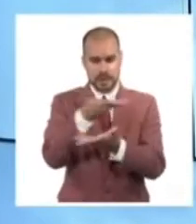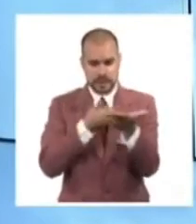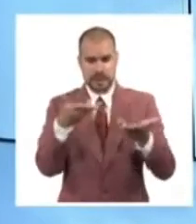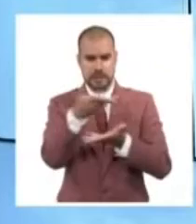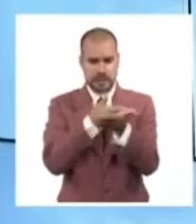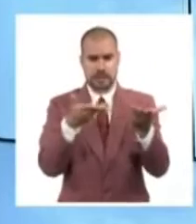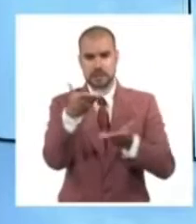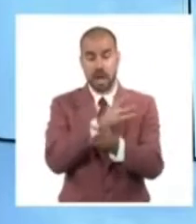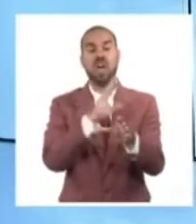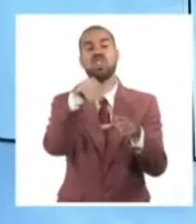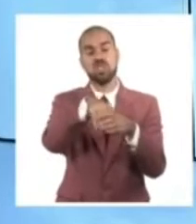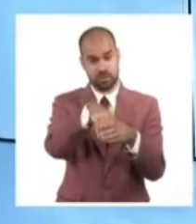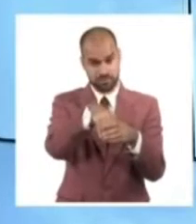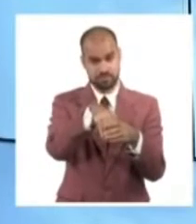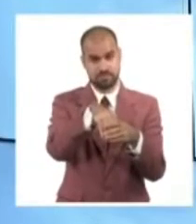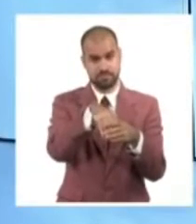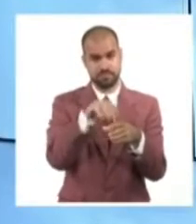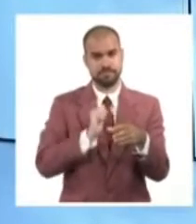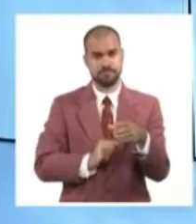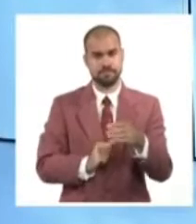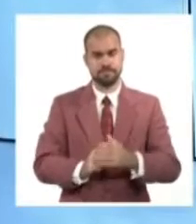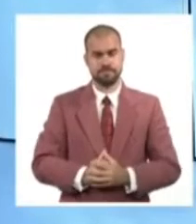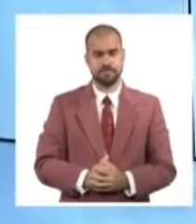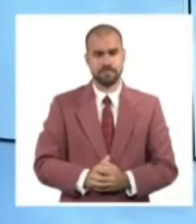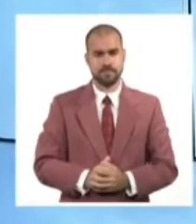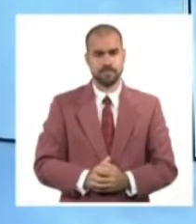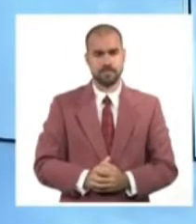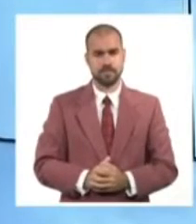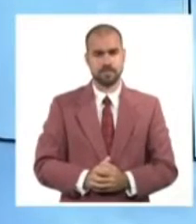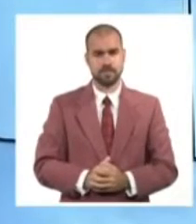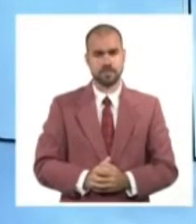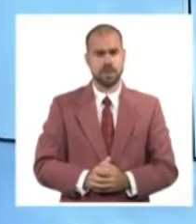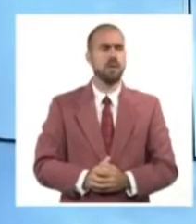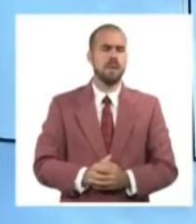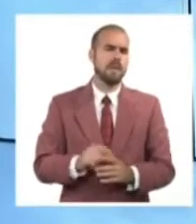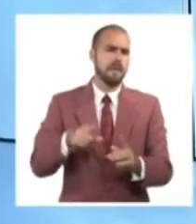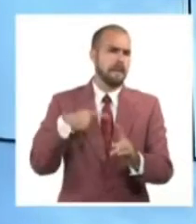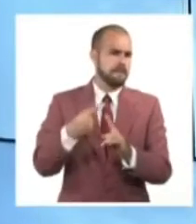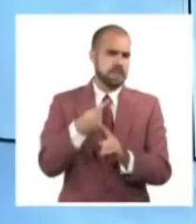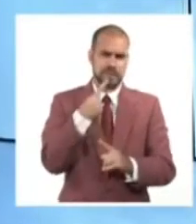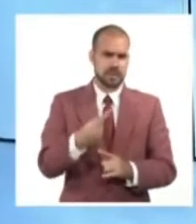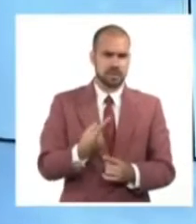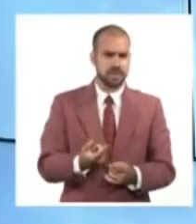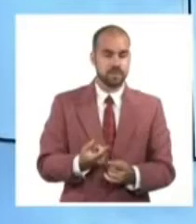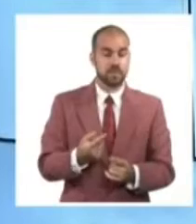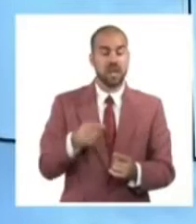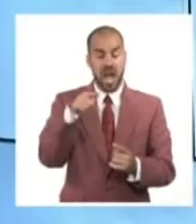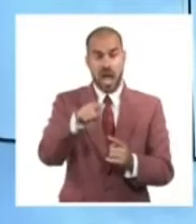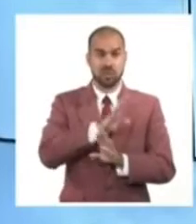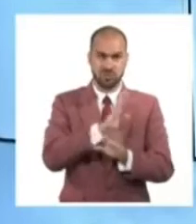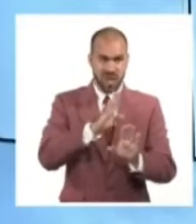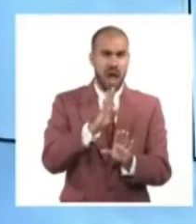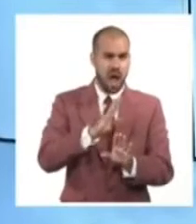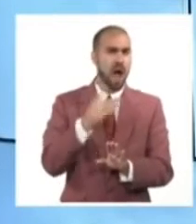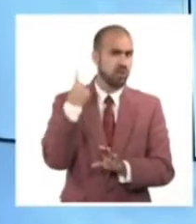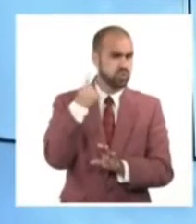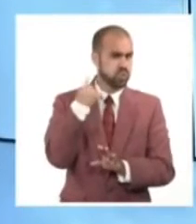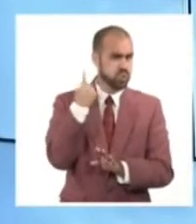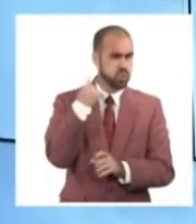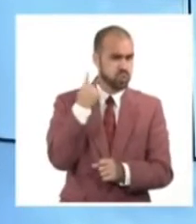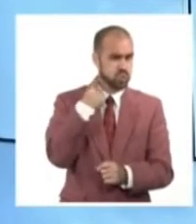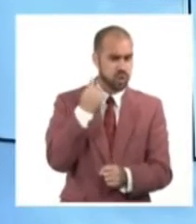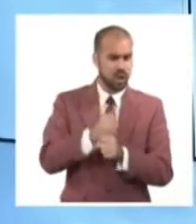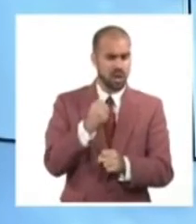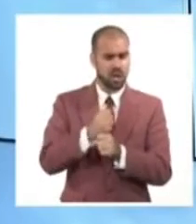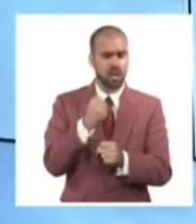sociedad. Y además decir, Humbertico, que estos han sido temas traídos desde hace mucho tiempo. Es decir, no son